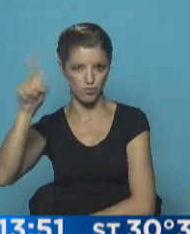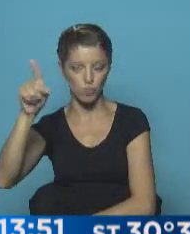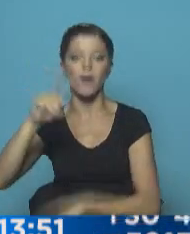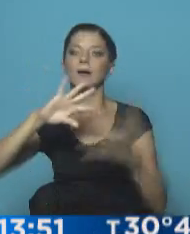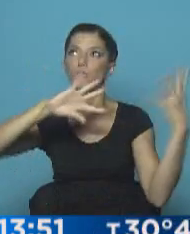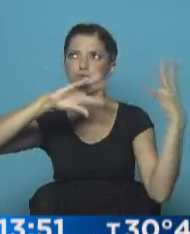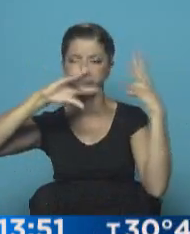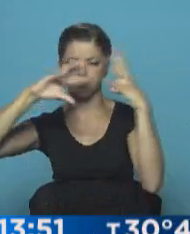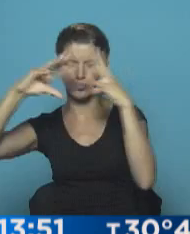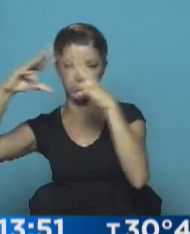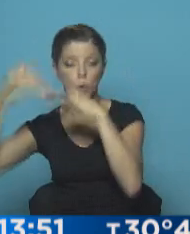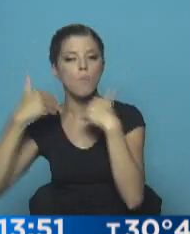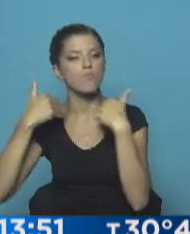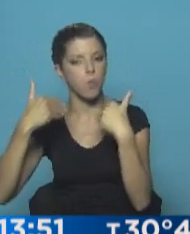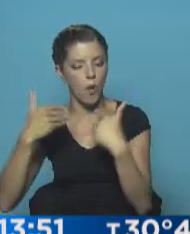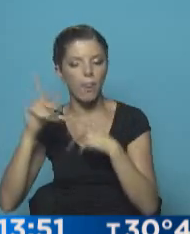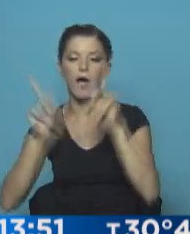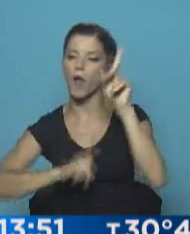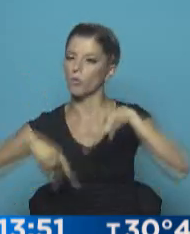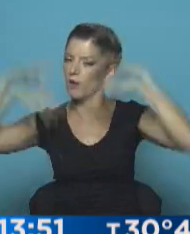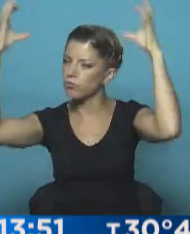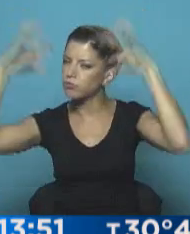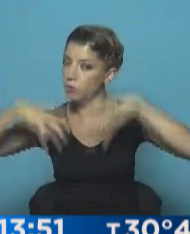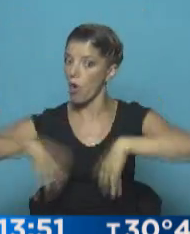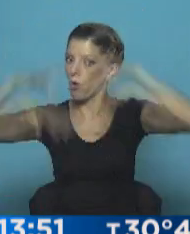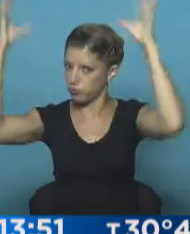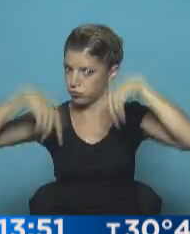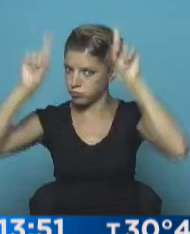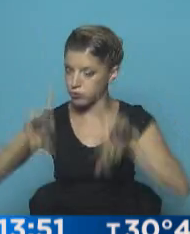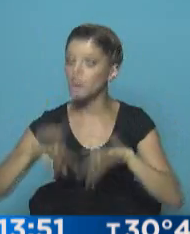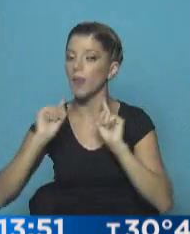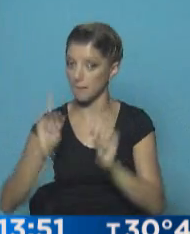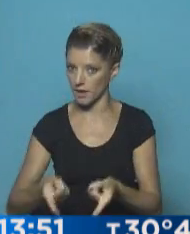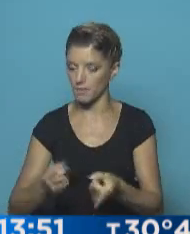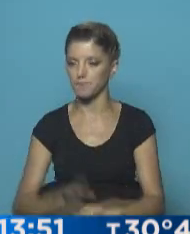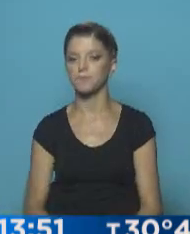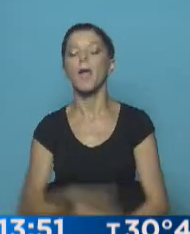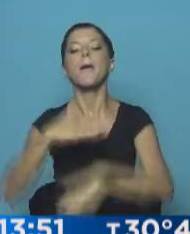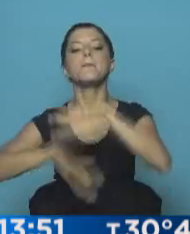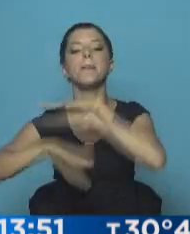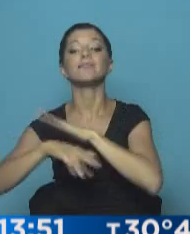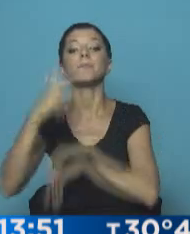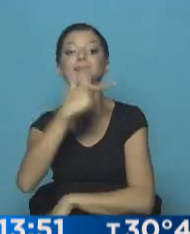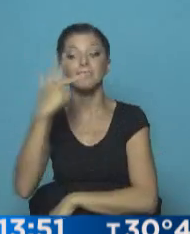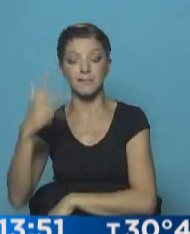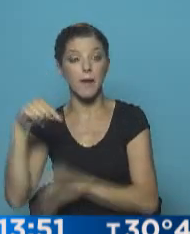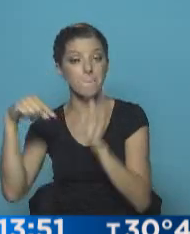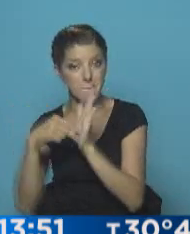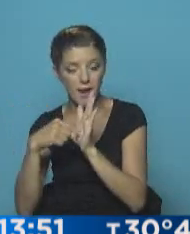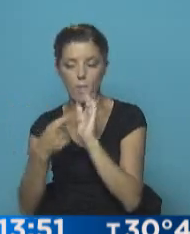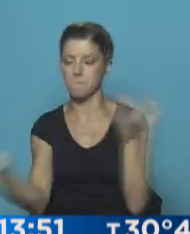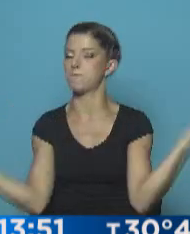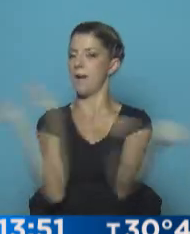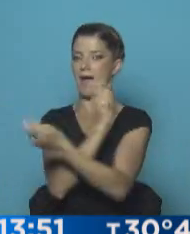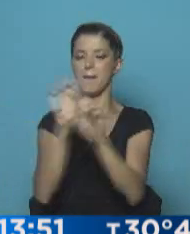allí, alta la probabilidad de alguna tormenta fuerte incluso para hoy. La máxima 33, pero mejora